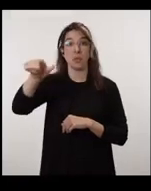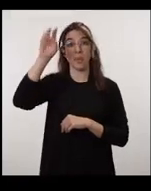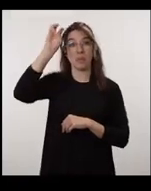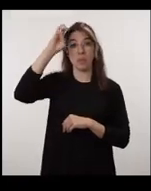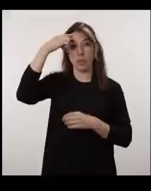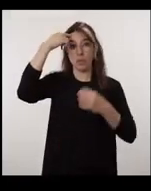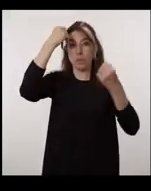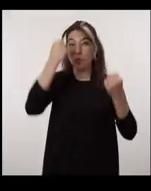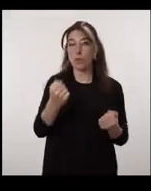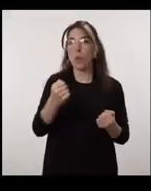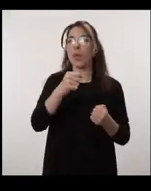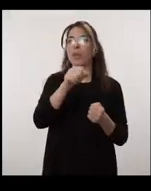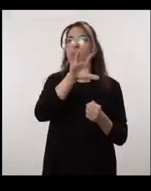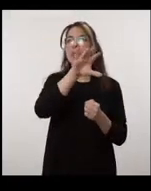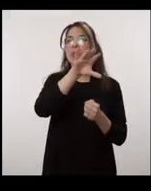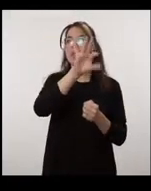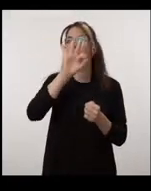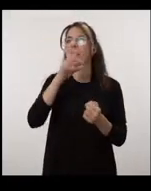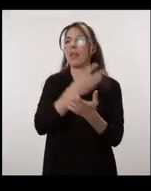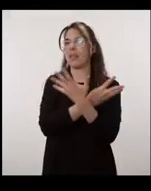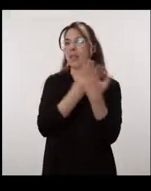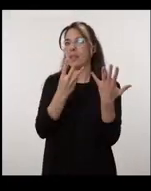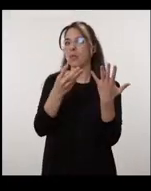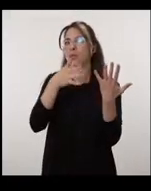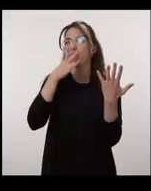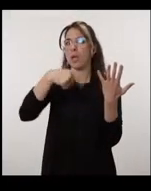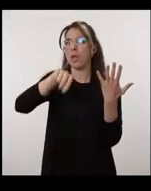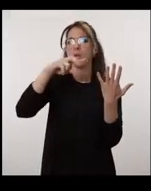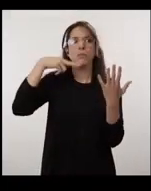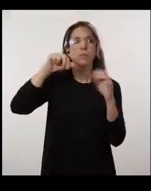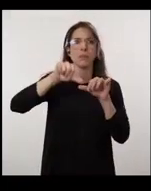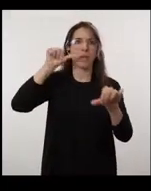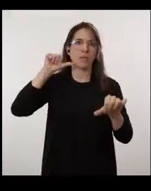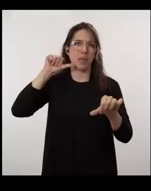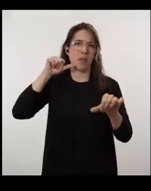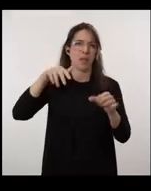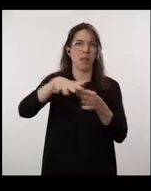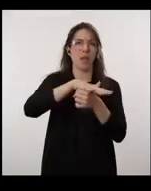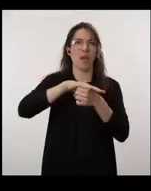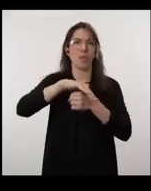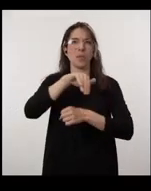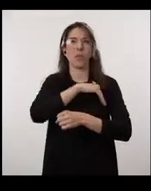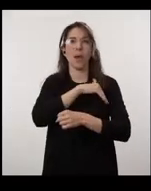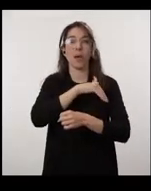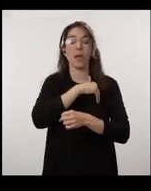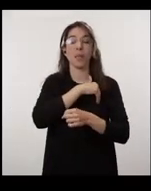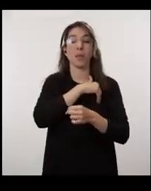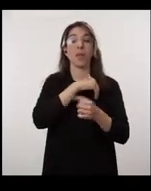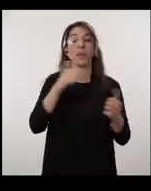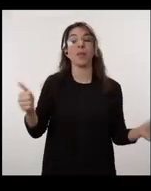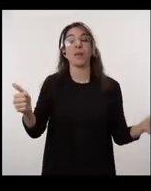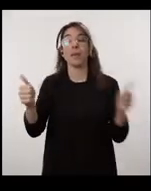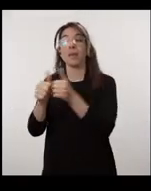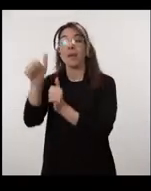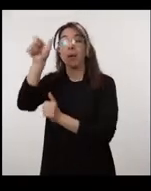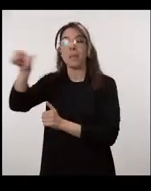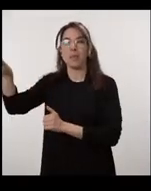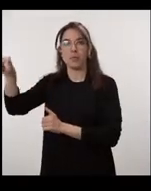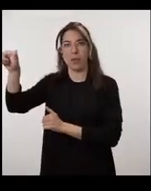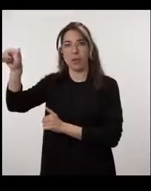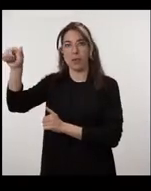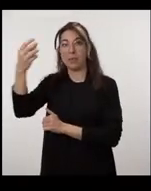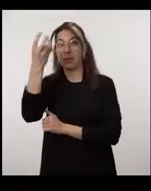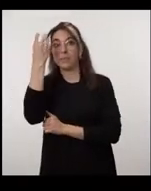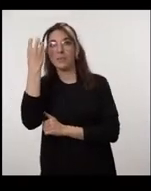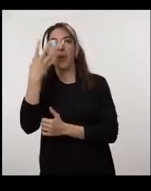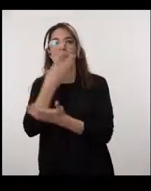mentores altamente cualificados con amplia experiencia en el mundo académico que van a acompañar a 18 mentor